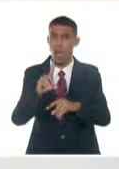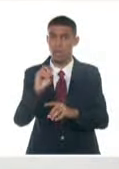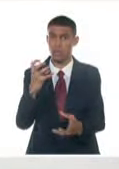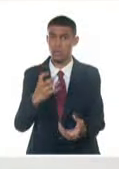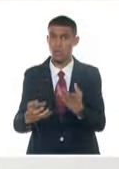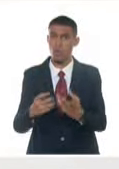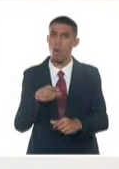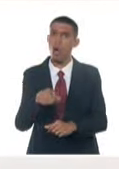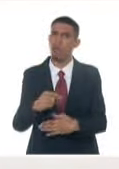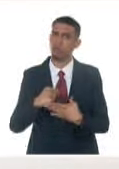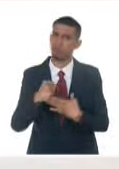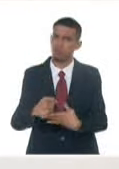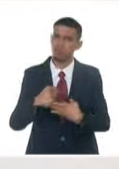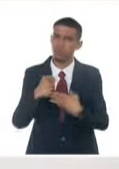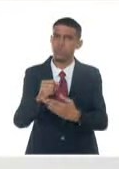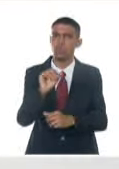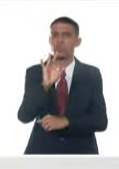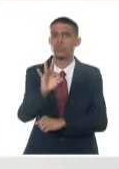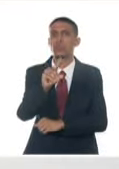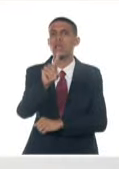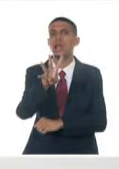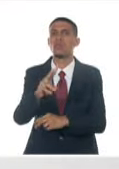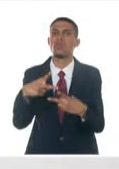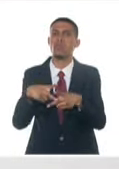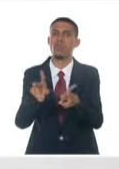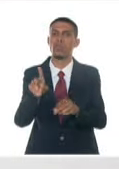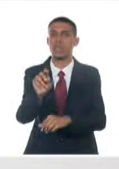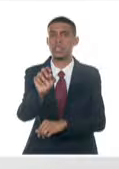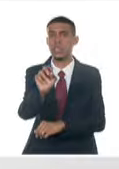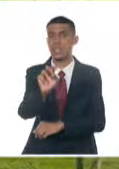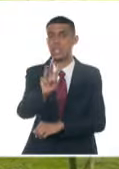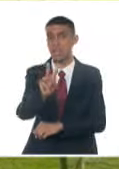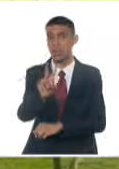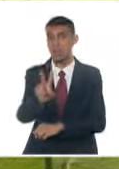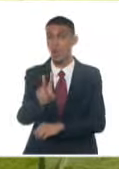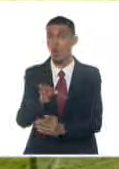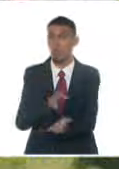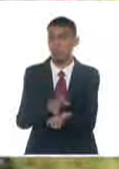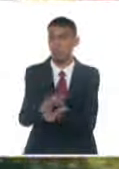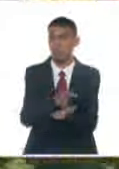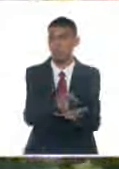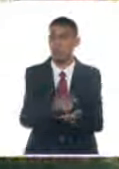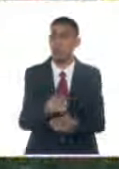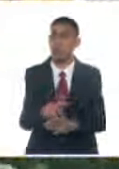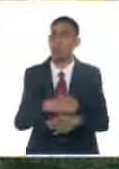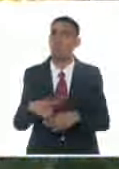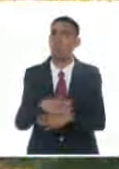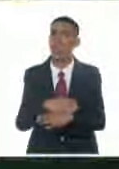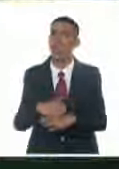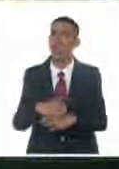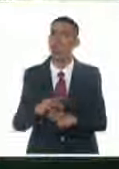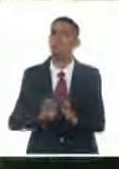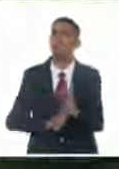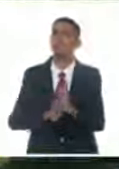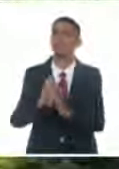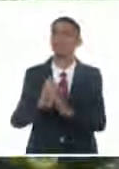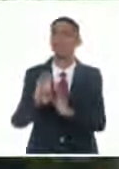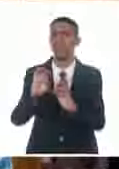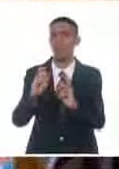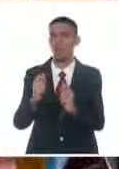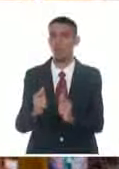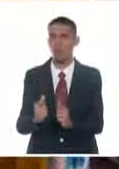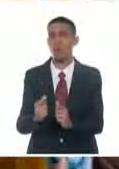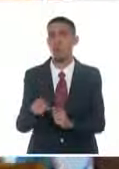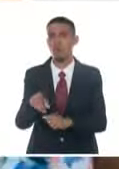a 814 profesionales de 32 especialidades a disposición del desarrollo económico, social y cultural del